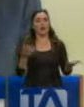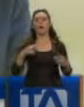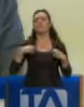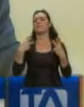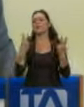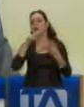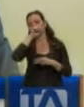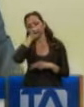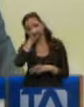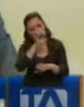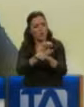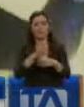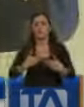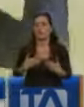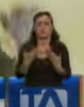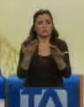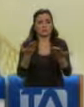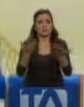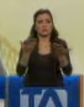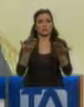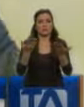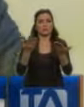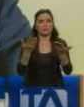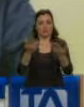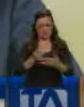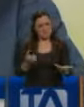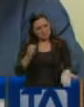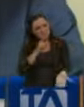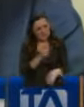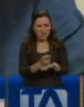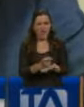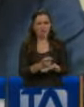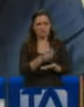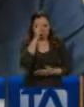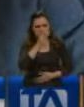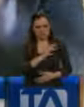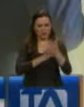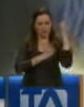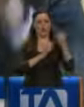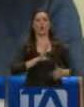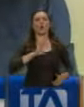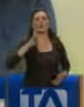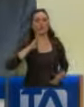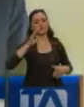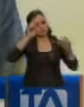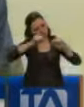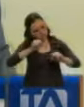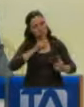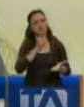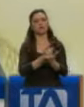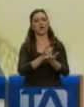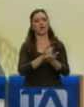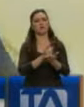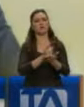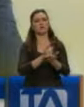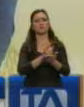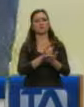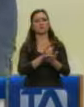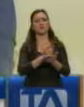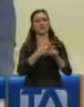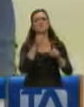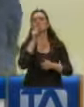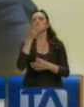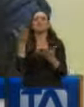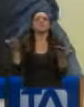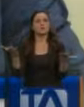vida por la patria. Claro, ¿quién no está orgulloso de nuestras Fuerzas Armadas? ¿Quién está orgulloso de nuestros soldados?